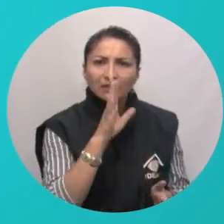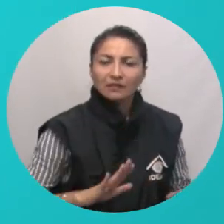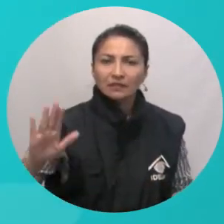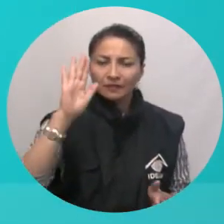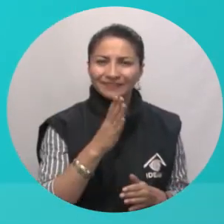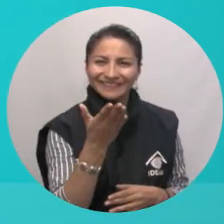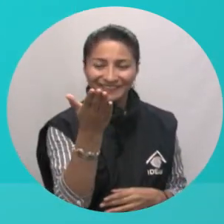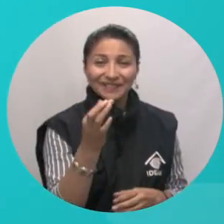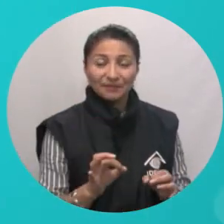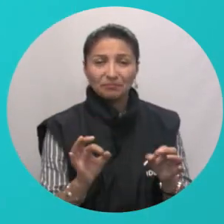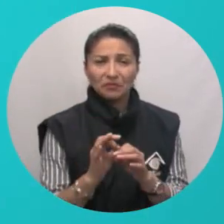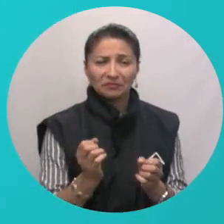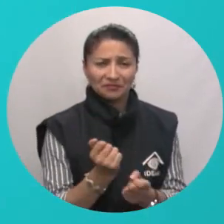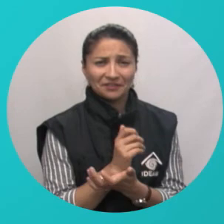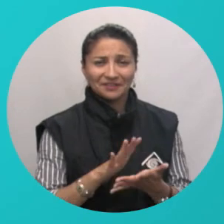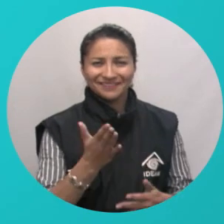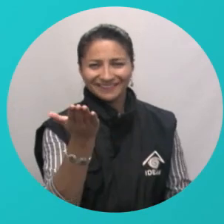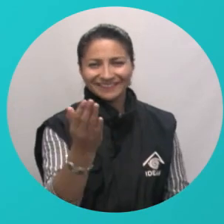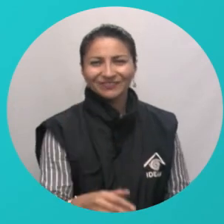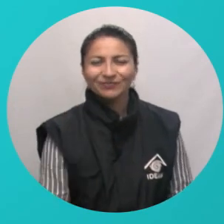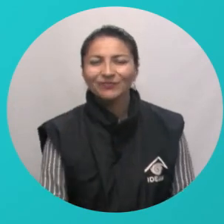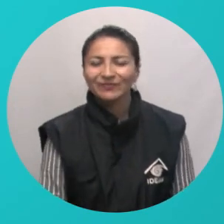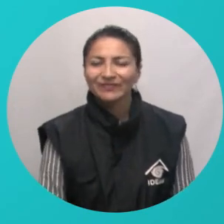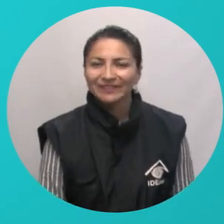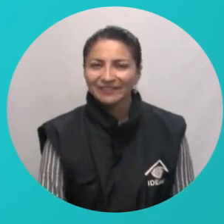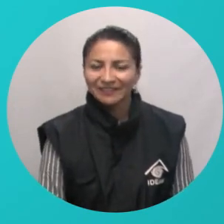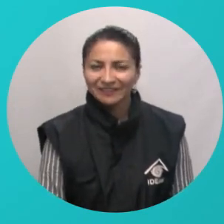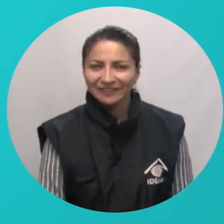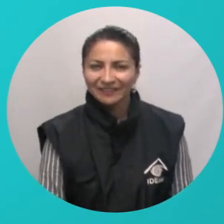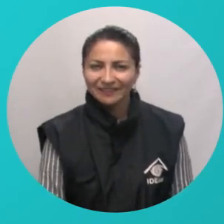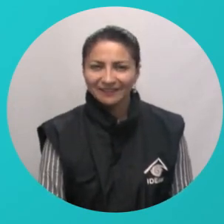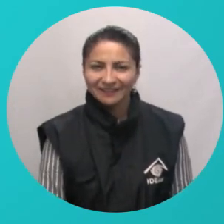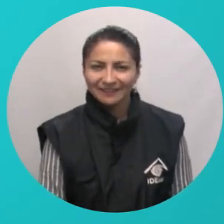municipal. Disponible gratis para iOS y Android.